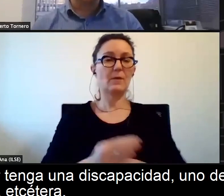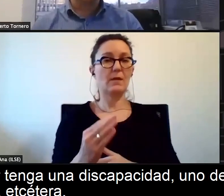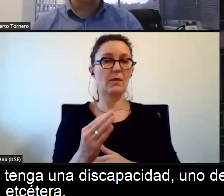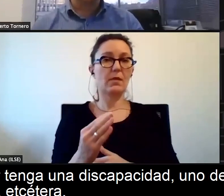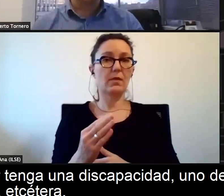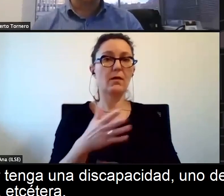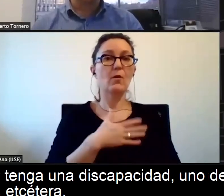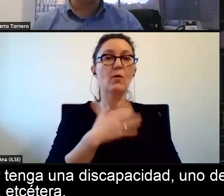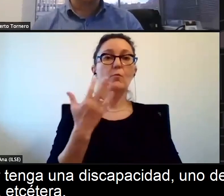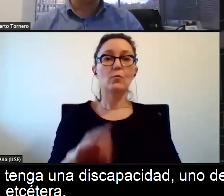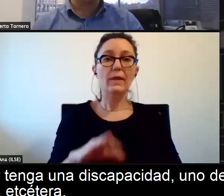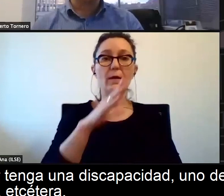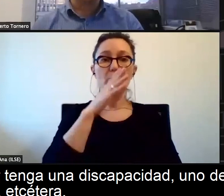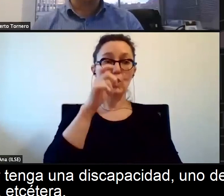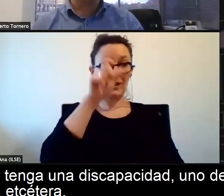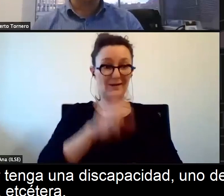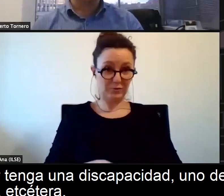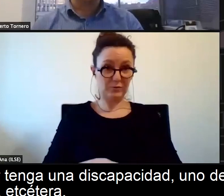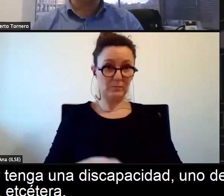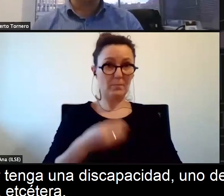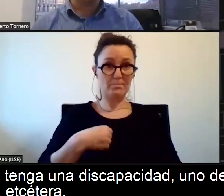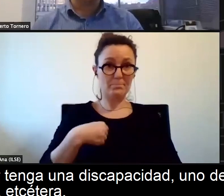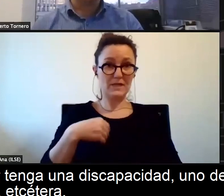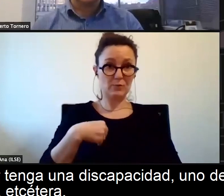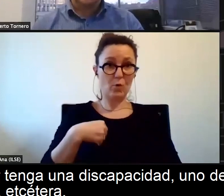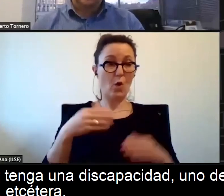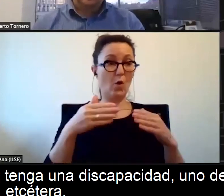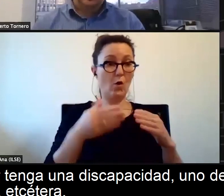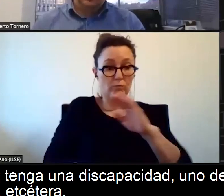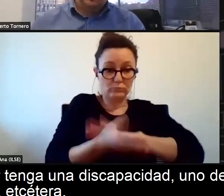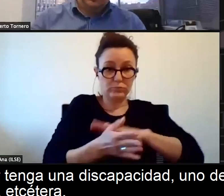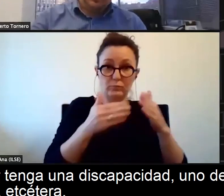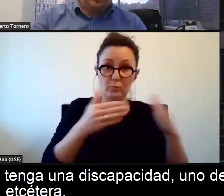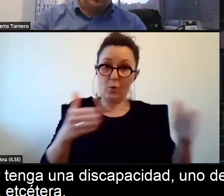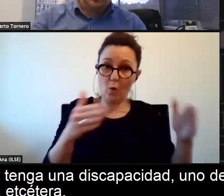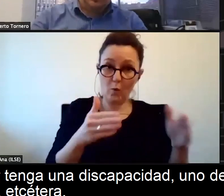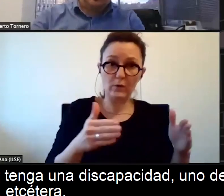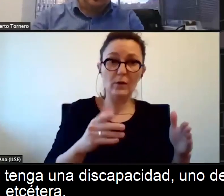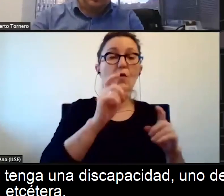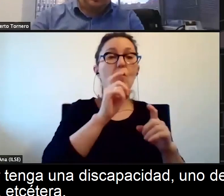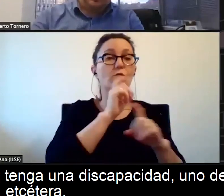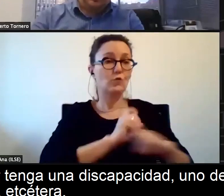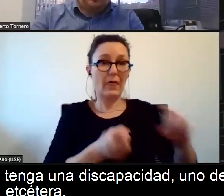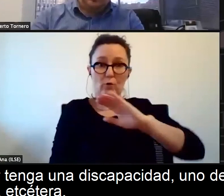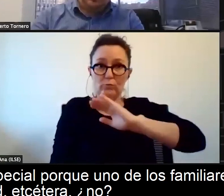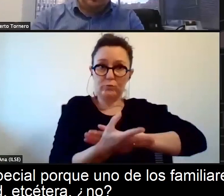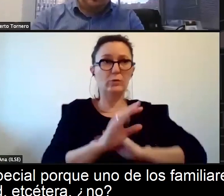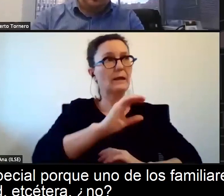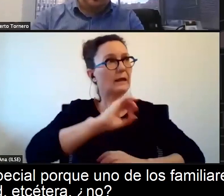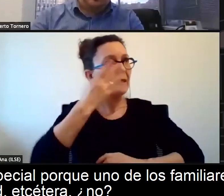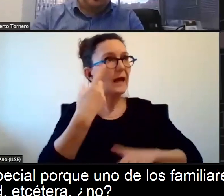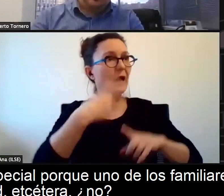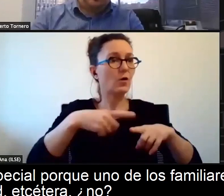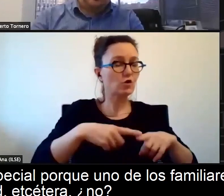tanto porque el emprendedor o el equipo emprendedor tenga una discapacidad, uno de los integrantes, el fundador a veces, fundadora, etcétera, sea a veces porque hay una